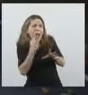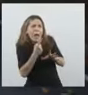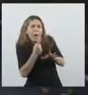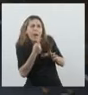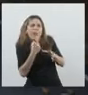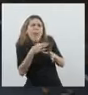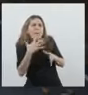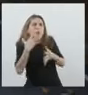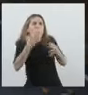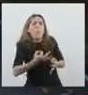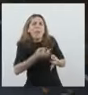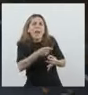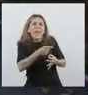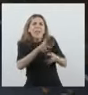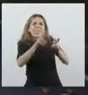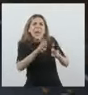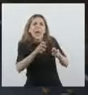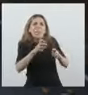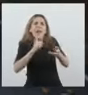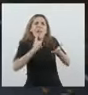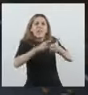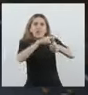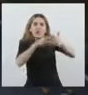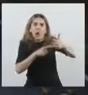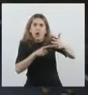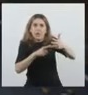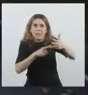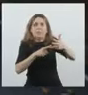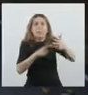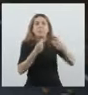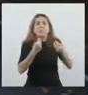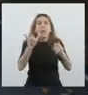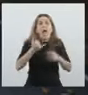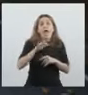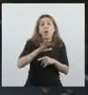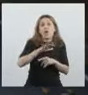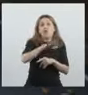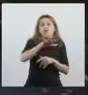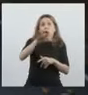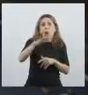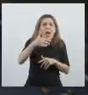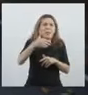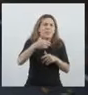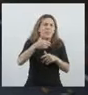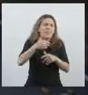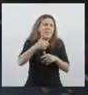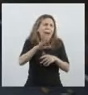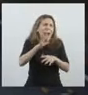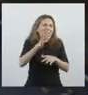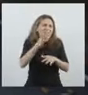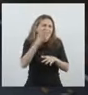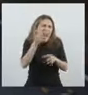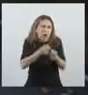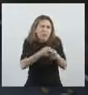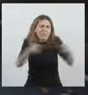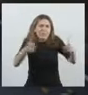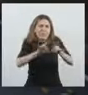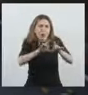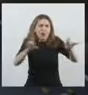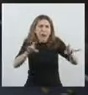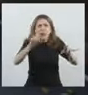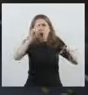de la circulación. En las zonas donde hay mayor riesgo epidemiológico y sanitario, se